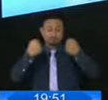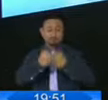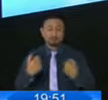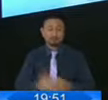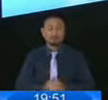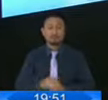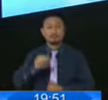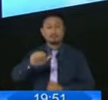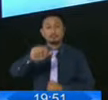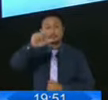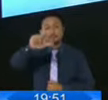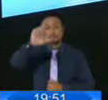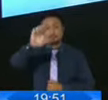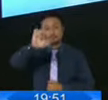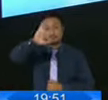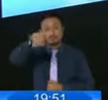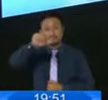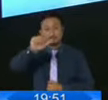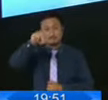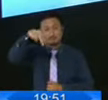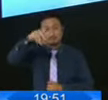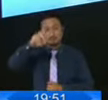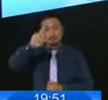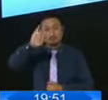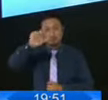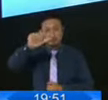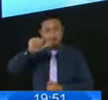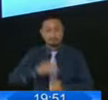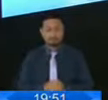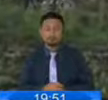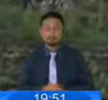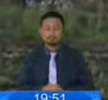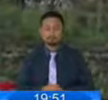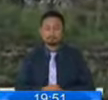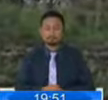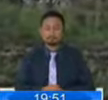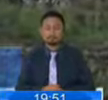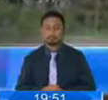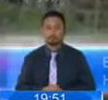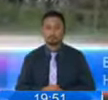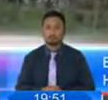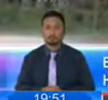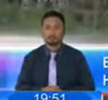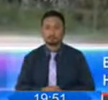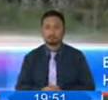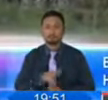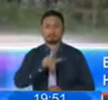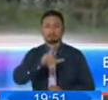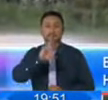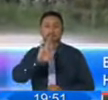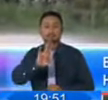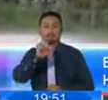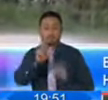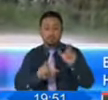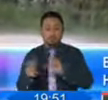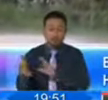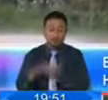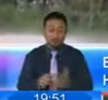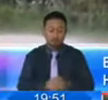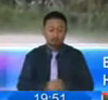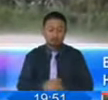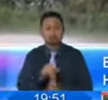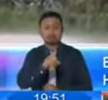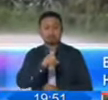Alejandría. Autoridades investigan las causas del siniestro. Al menos 37 personas murieron y